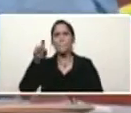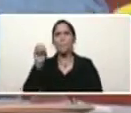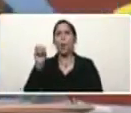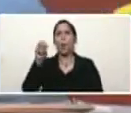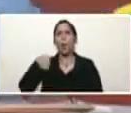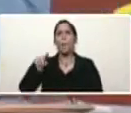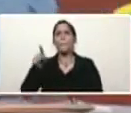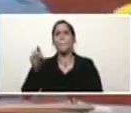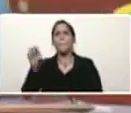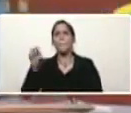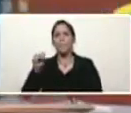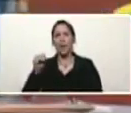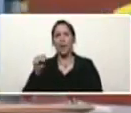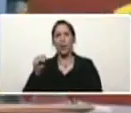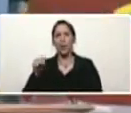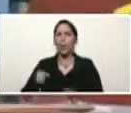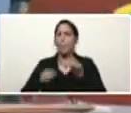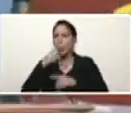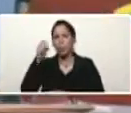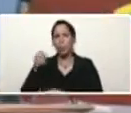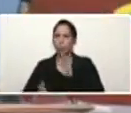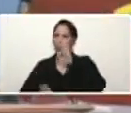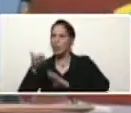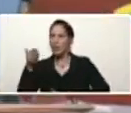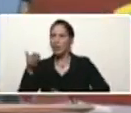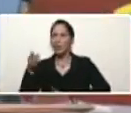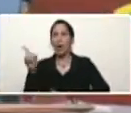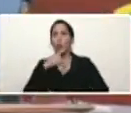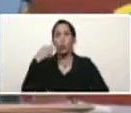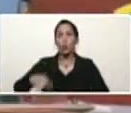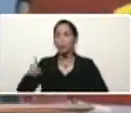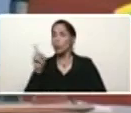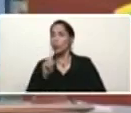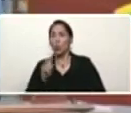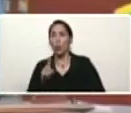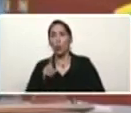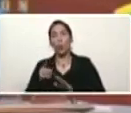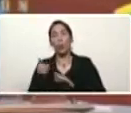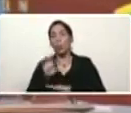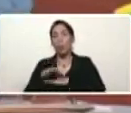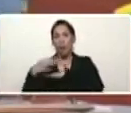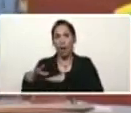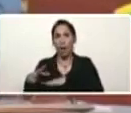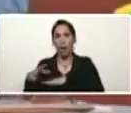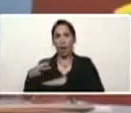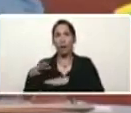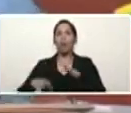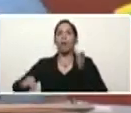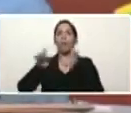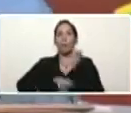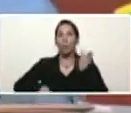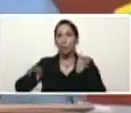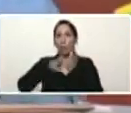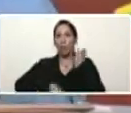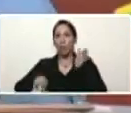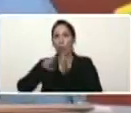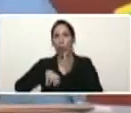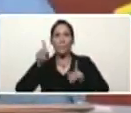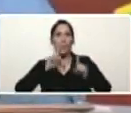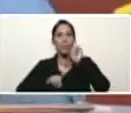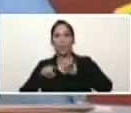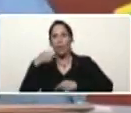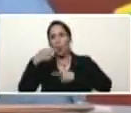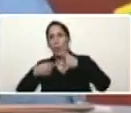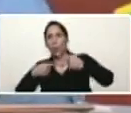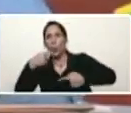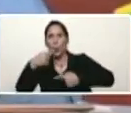Maduro se iba y los rusos no lo dejaron. Y empezar a repetir, como han repetido en redes sociales, una mentira sobre otra. Pero ahora